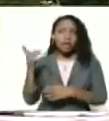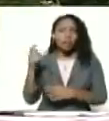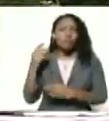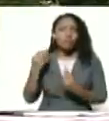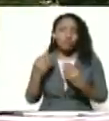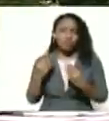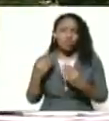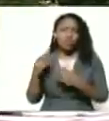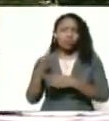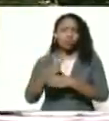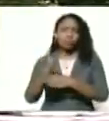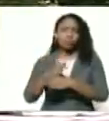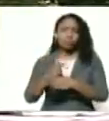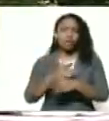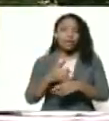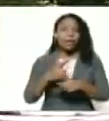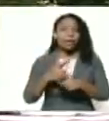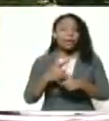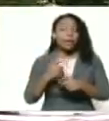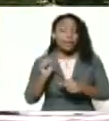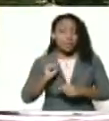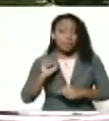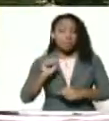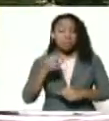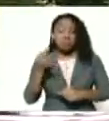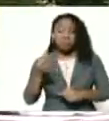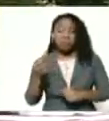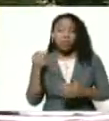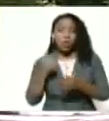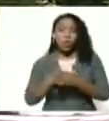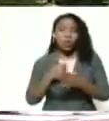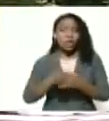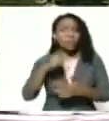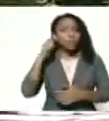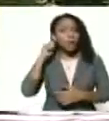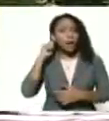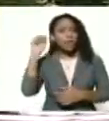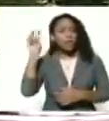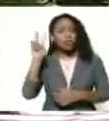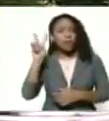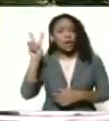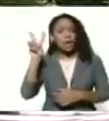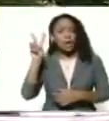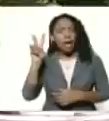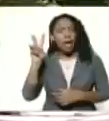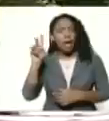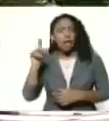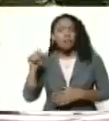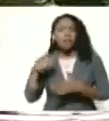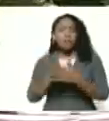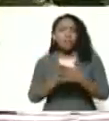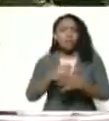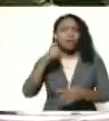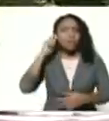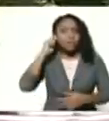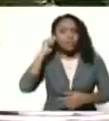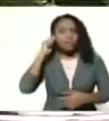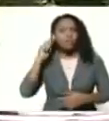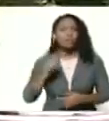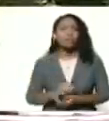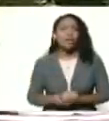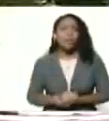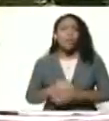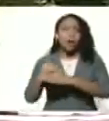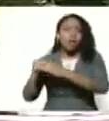Y efectivamente, la lucha de las mujeres en Venezuela por el feminismo,